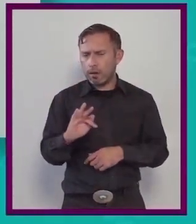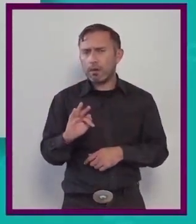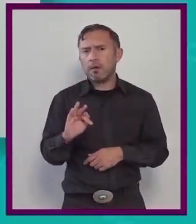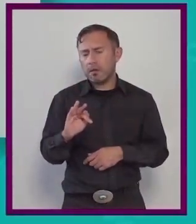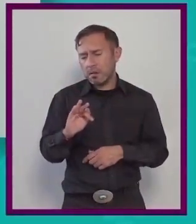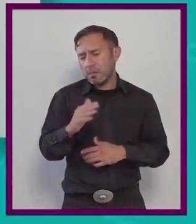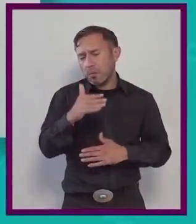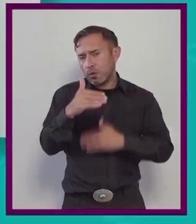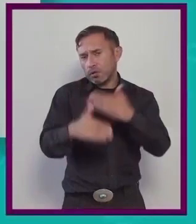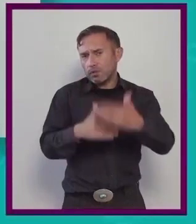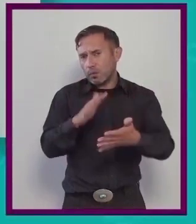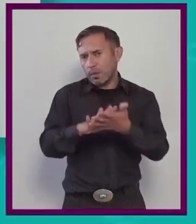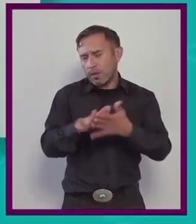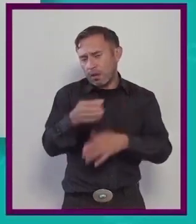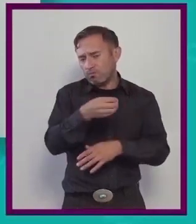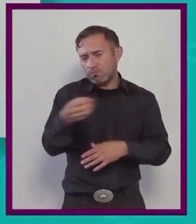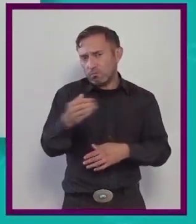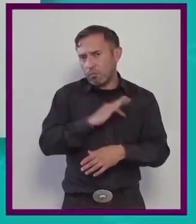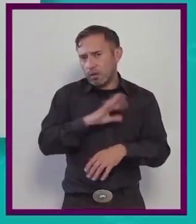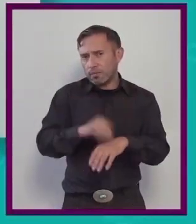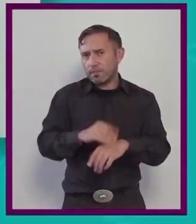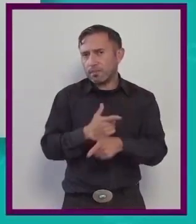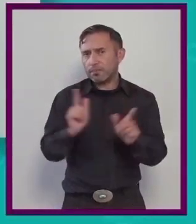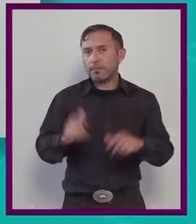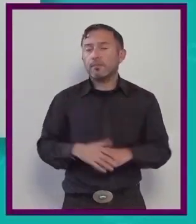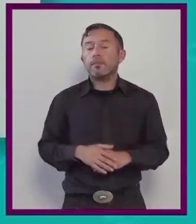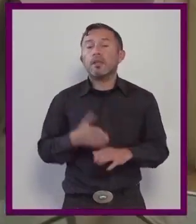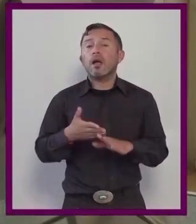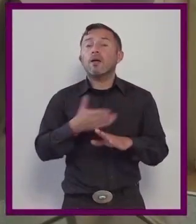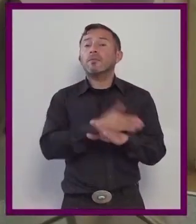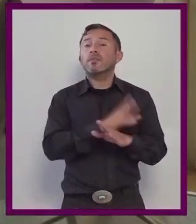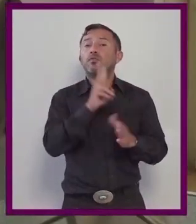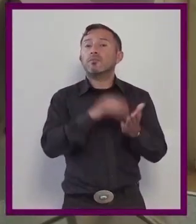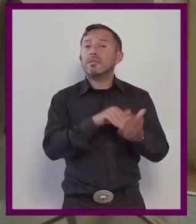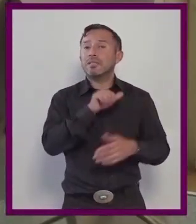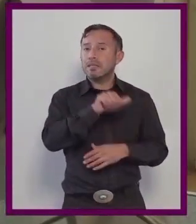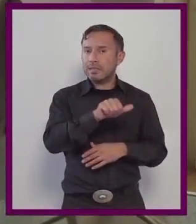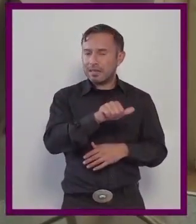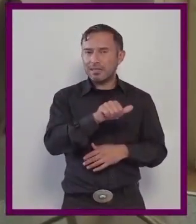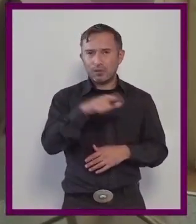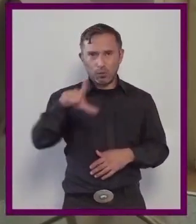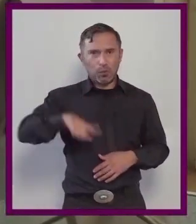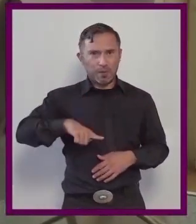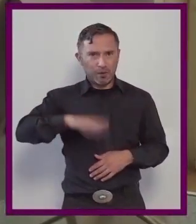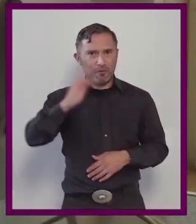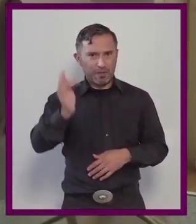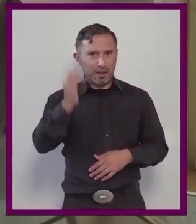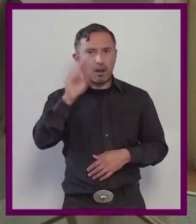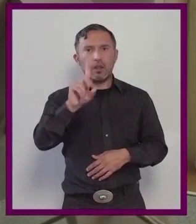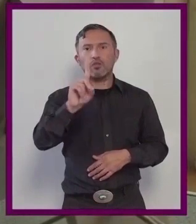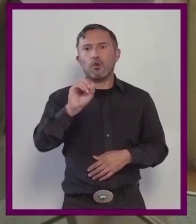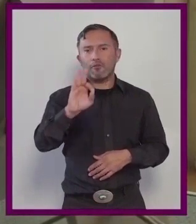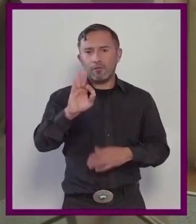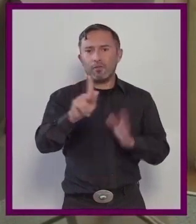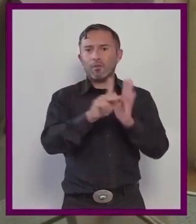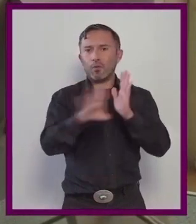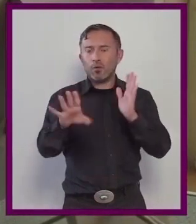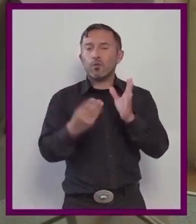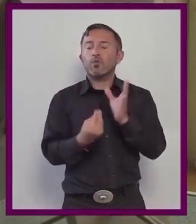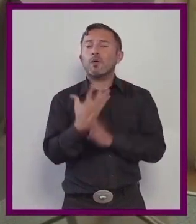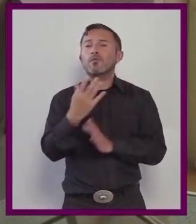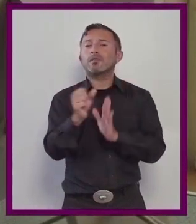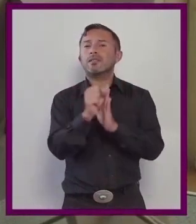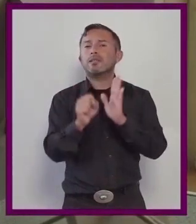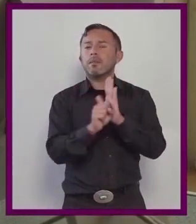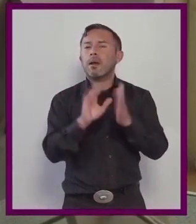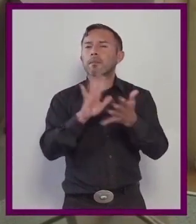llevar a cabo el proceso penal. Desde el 2016 que se publica en el Diario Oficial de la Federación